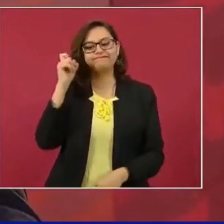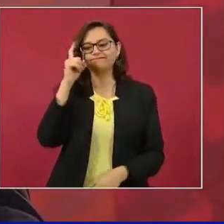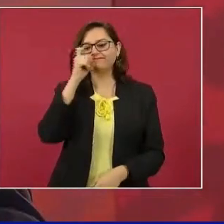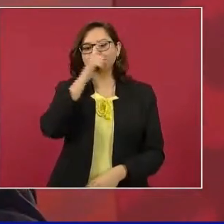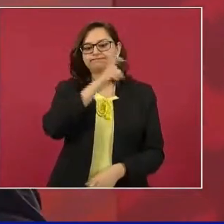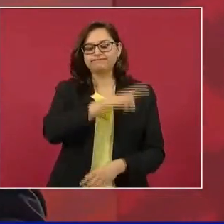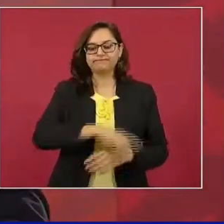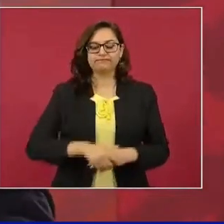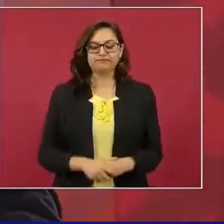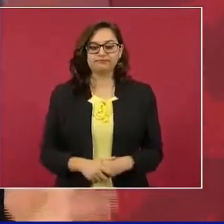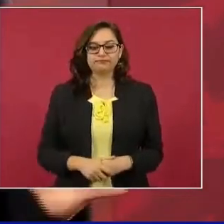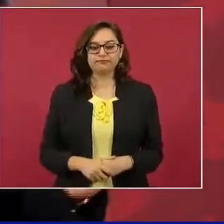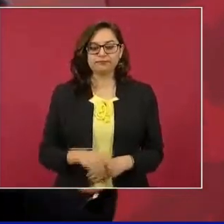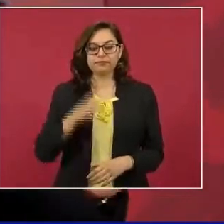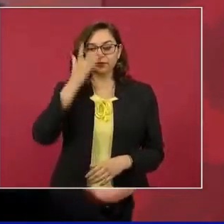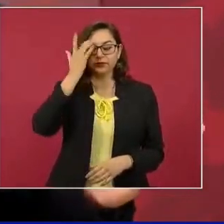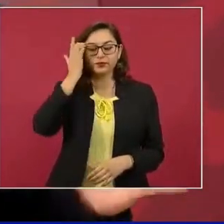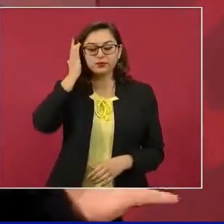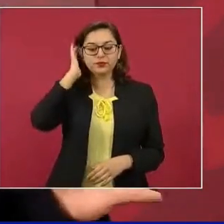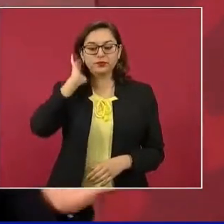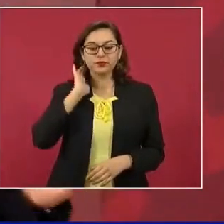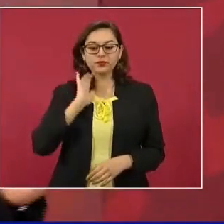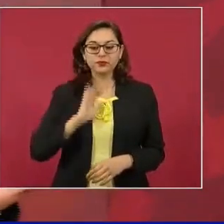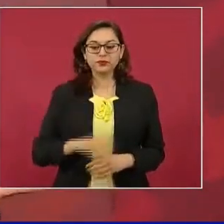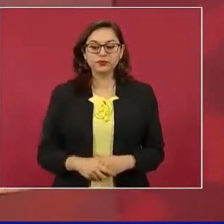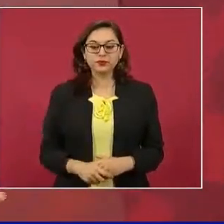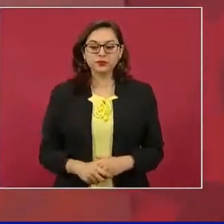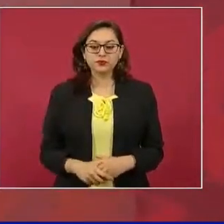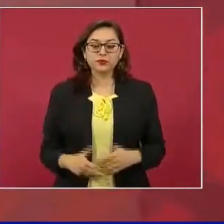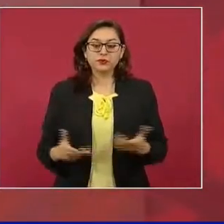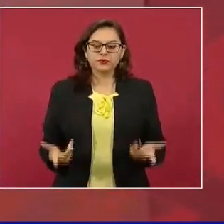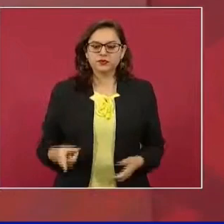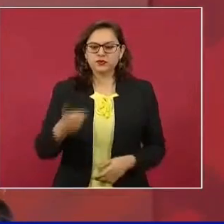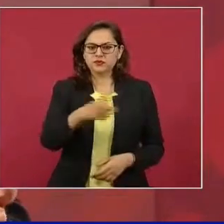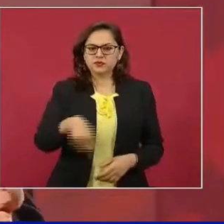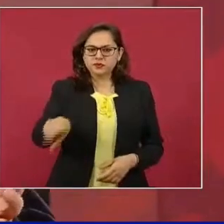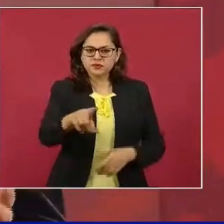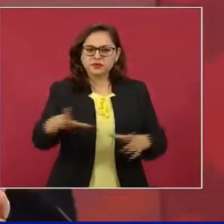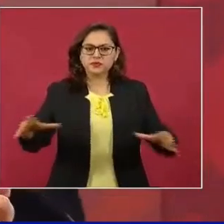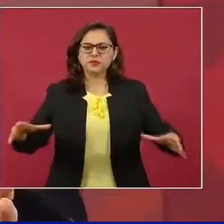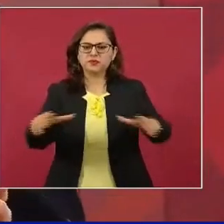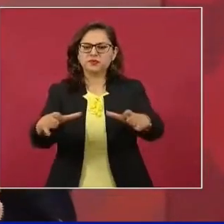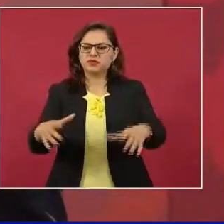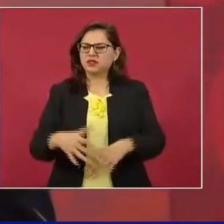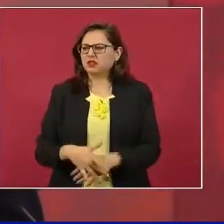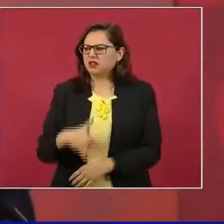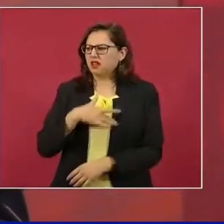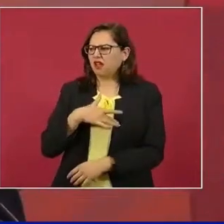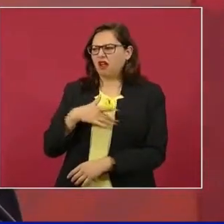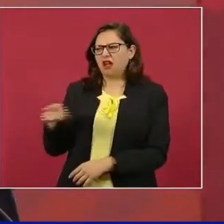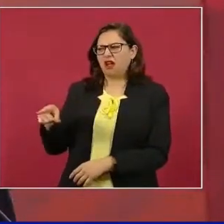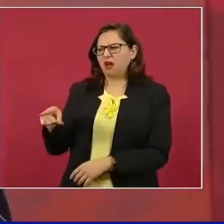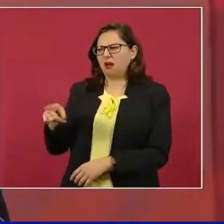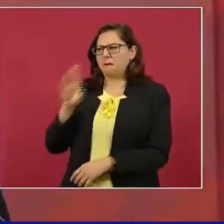Entonces, para ellos lo que hacemos es comunismo,